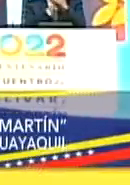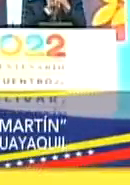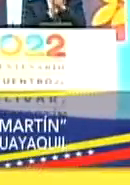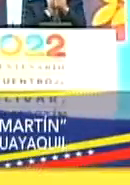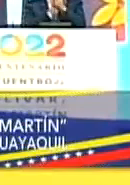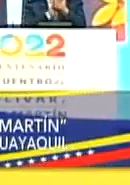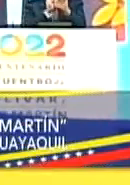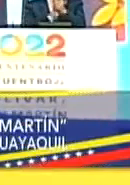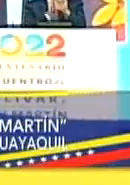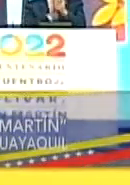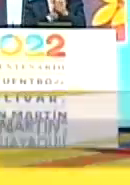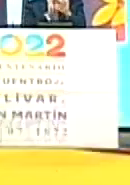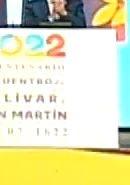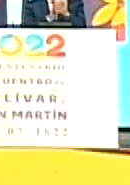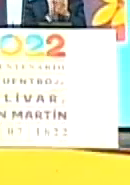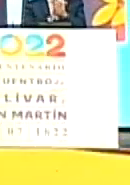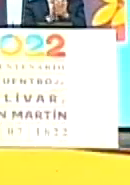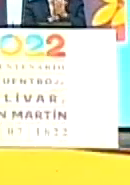Bienvenido, mi presidente.